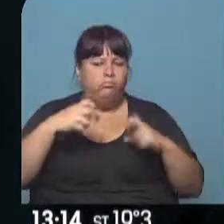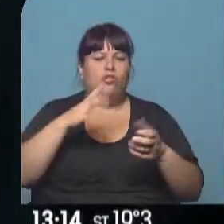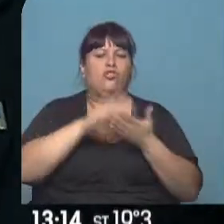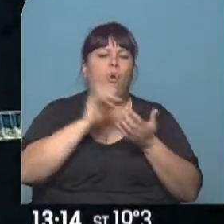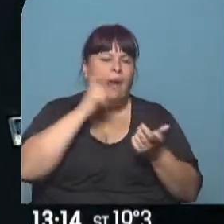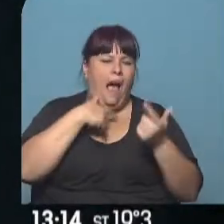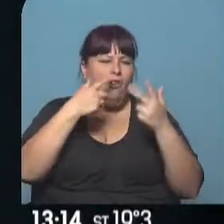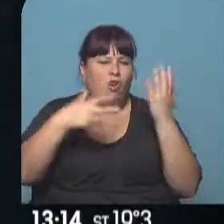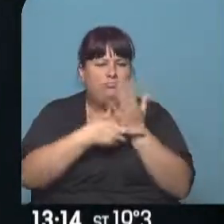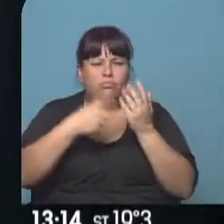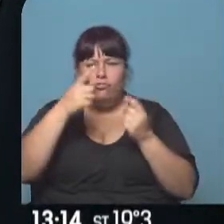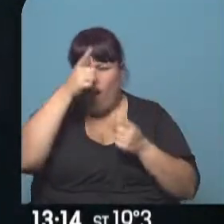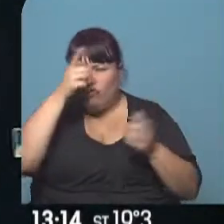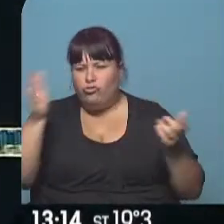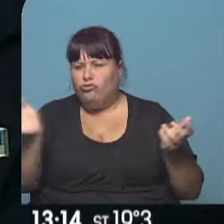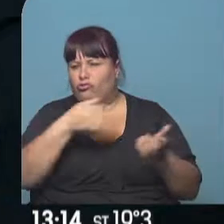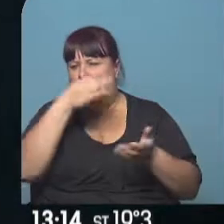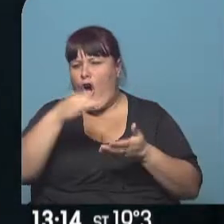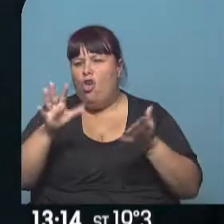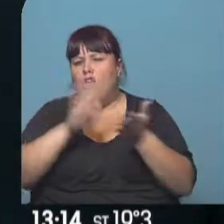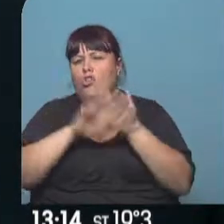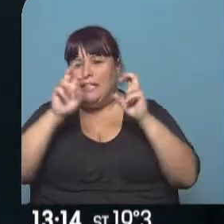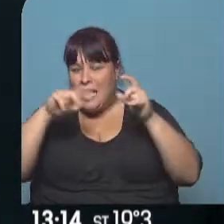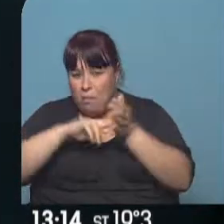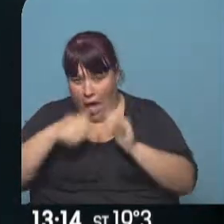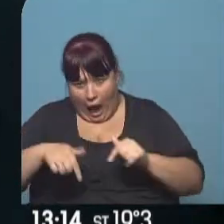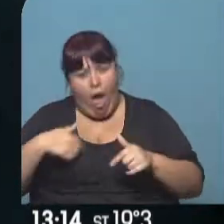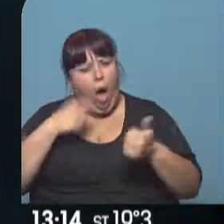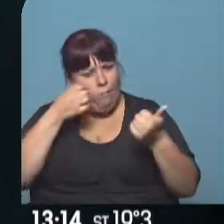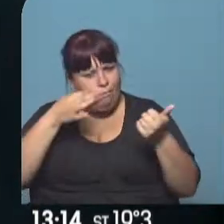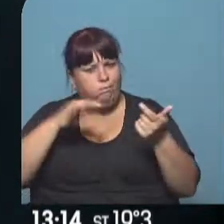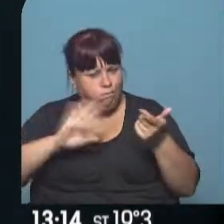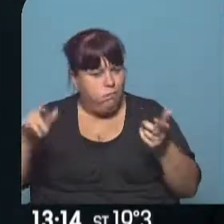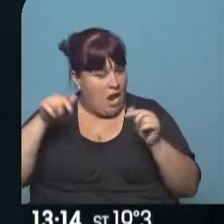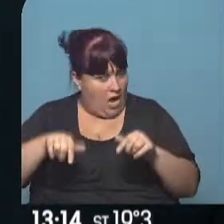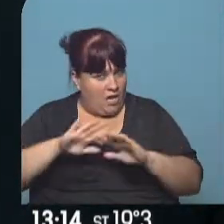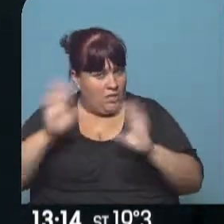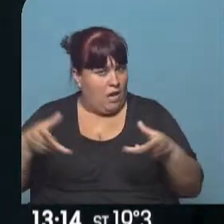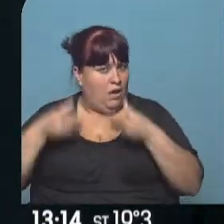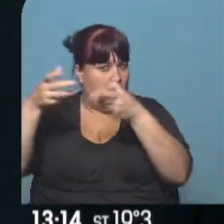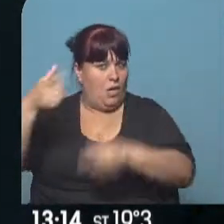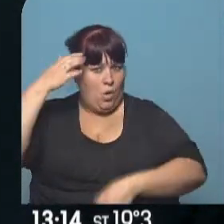o sea, auditoría sobre todos los temas que hoy están en discusión, y esto sin duda está en manos de los jueces.